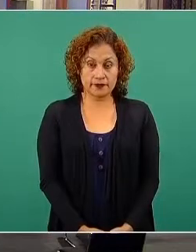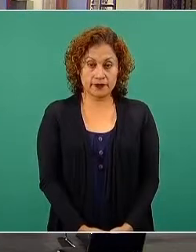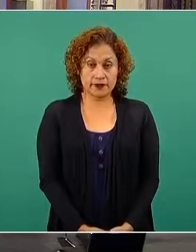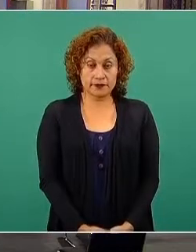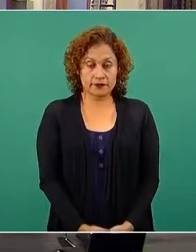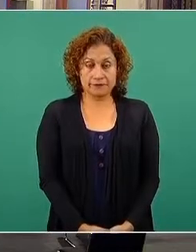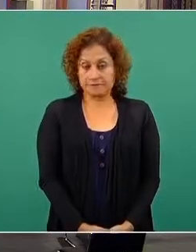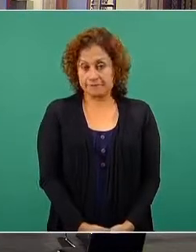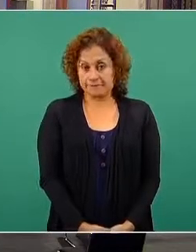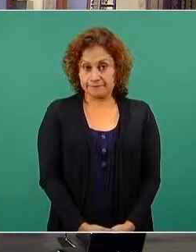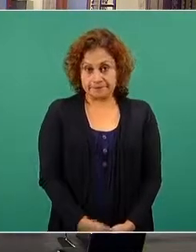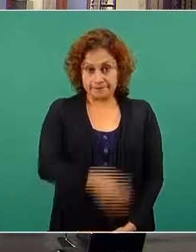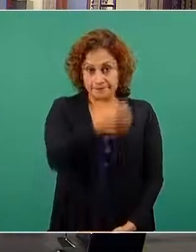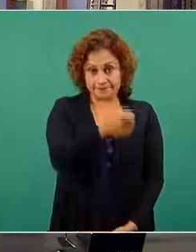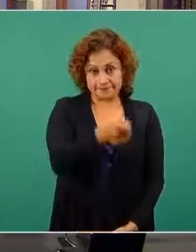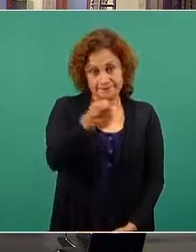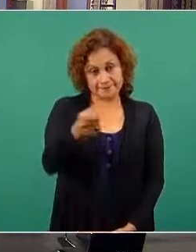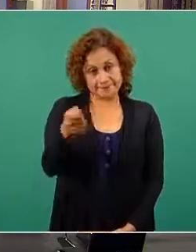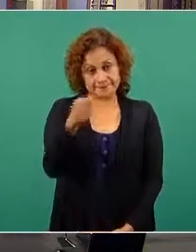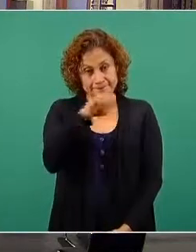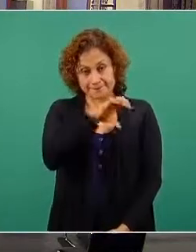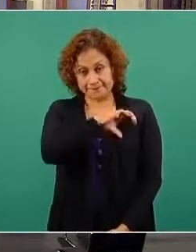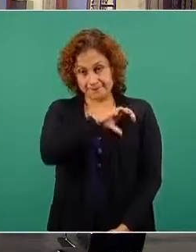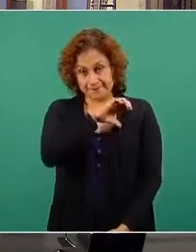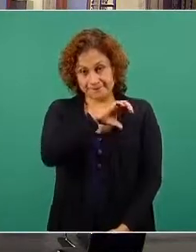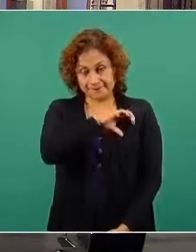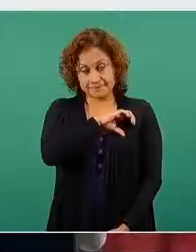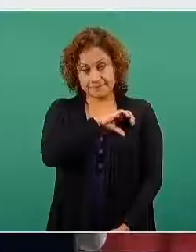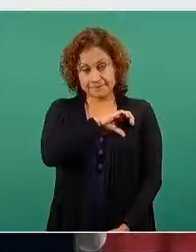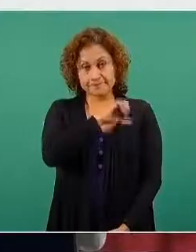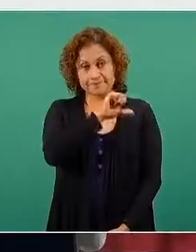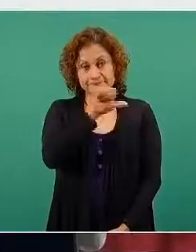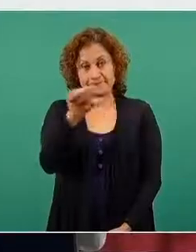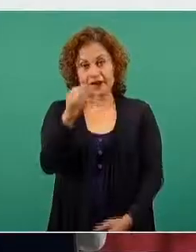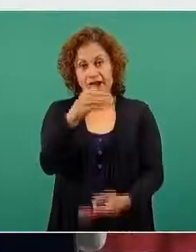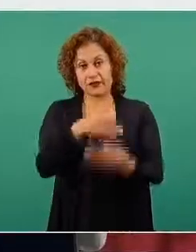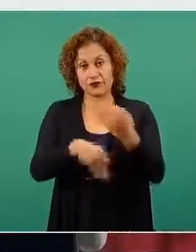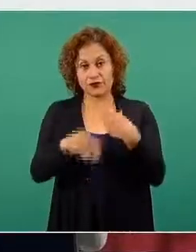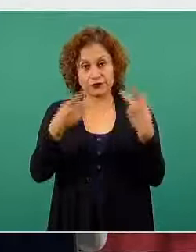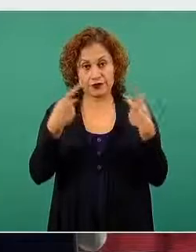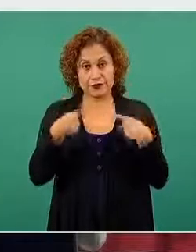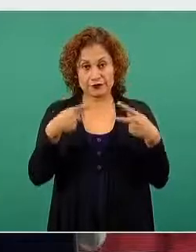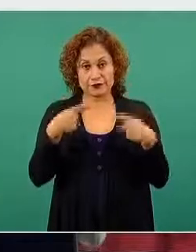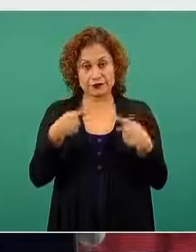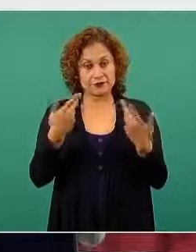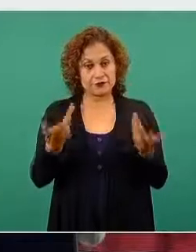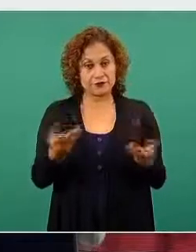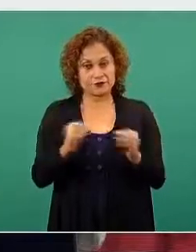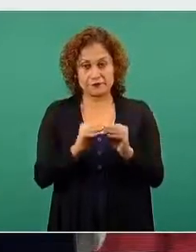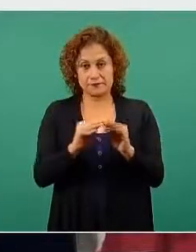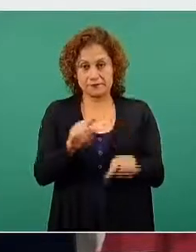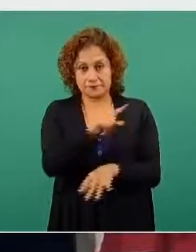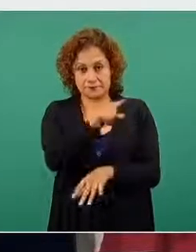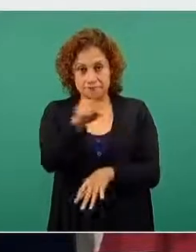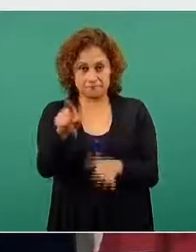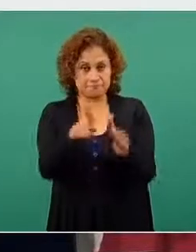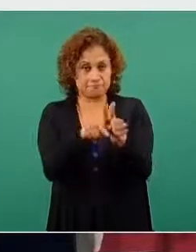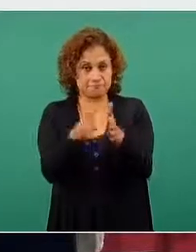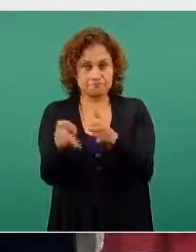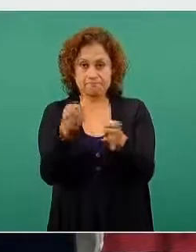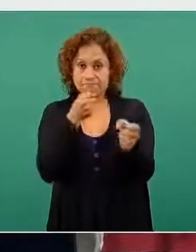Saludamos con mucho afecto a todo el auditorio y sobre todo a ustedes, medios de